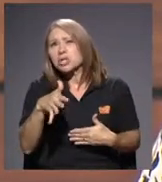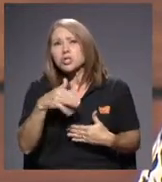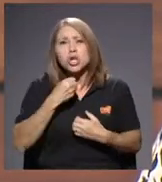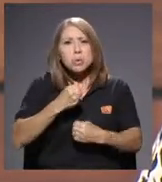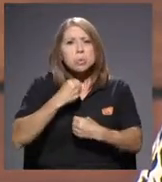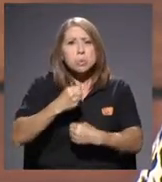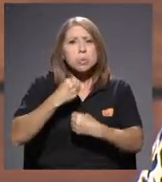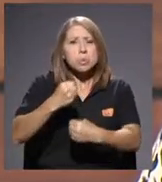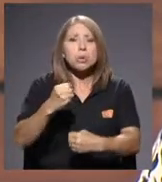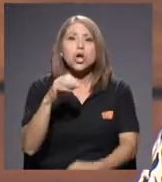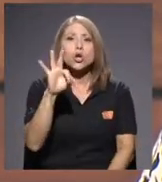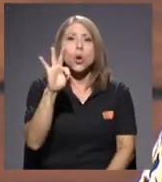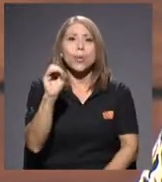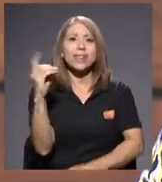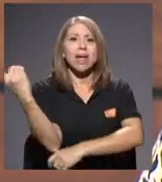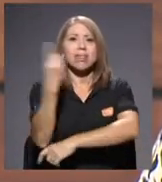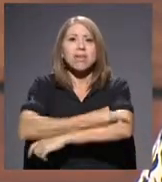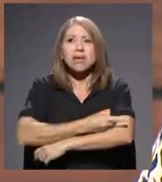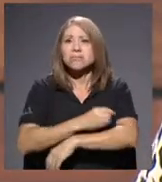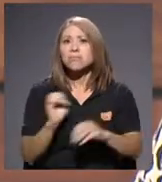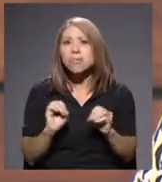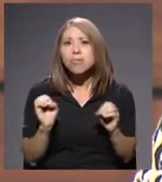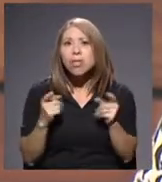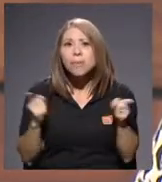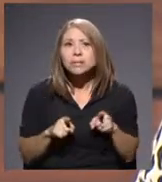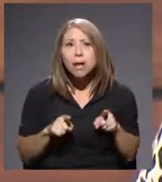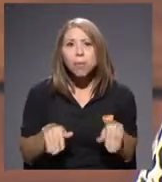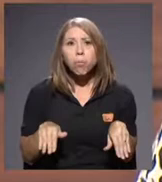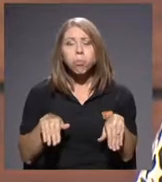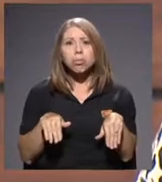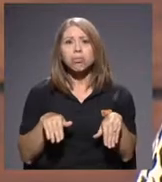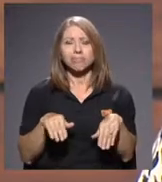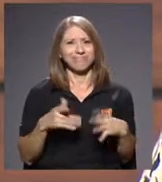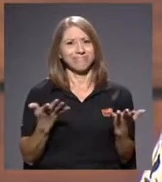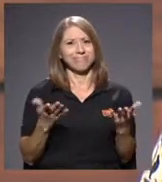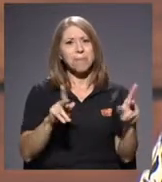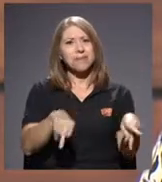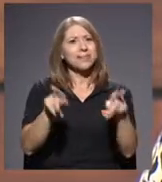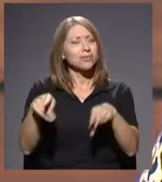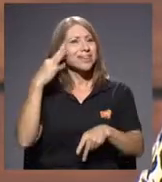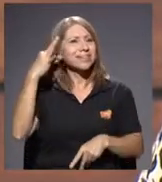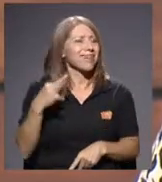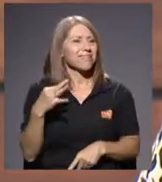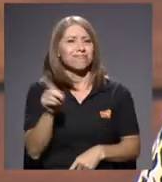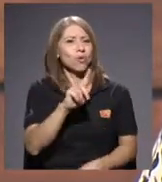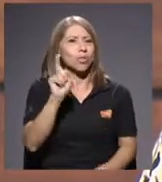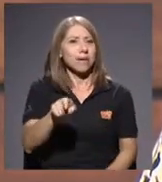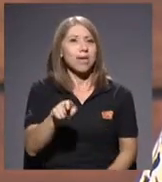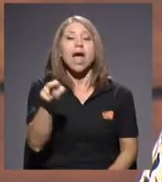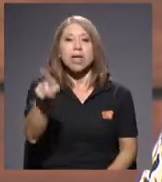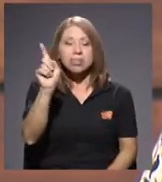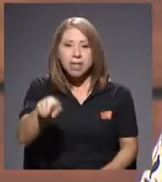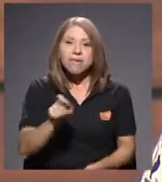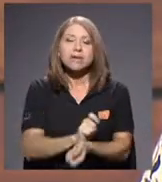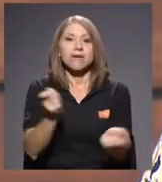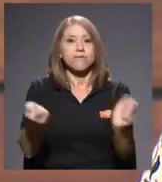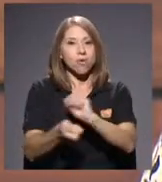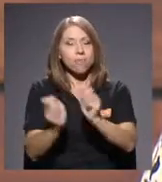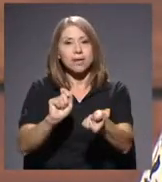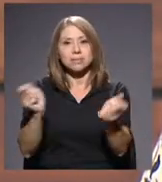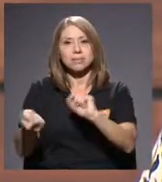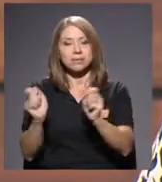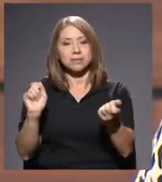pase absolutamente nada. Me parece que la ciudadanía considera que eso no debe ser y va a haber reformas ahí. Y